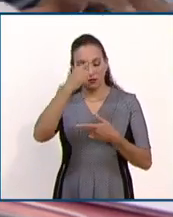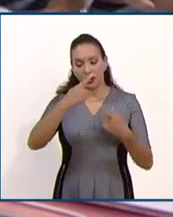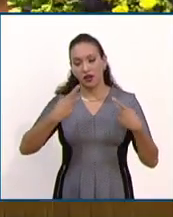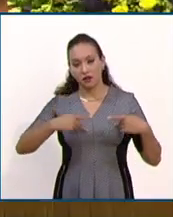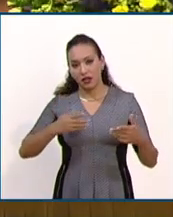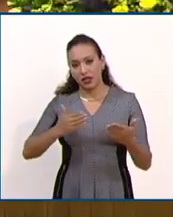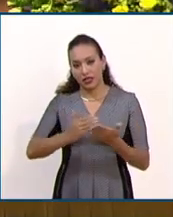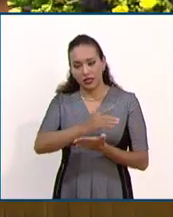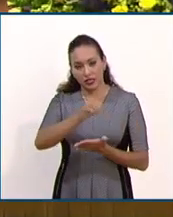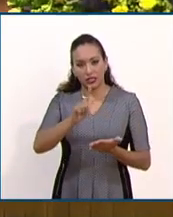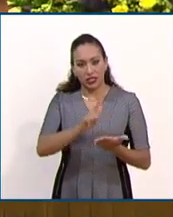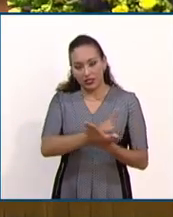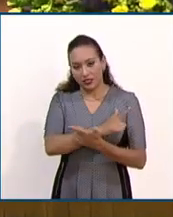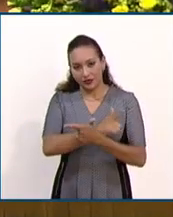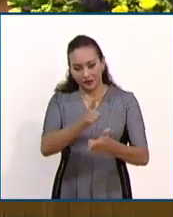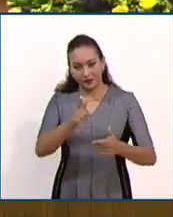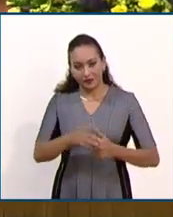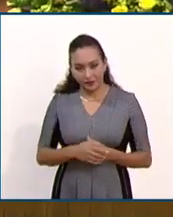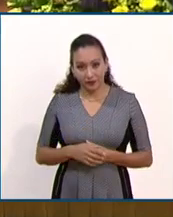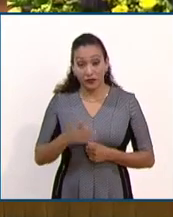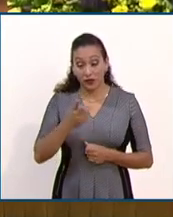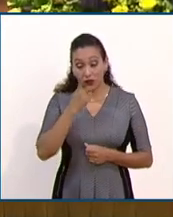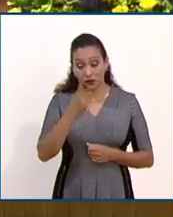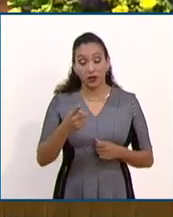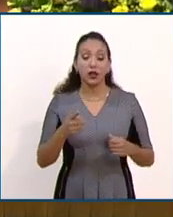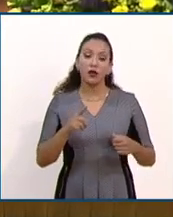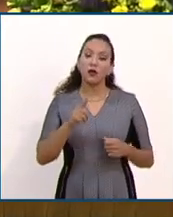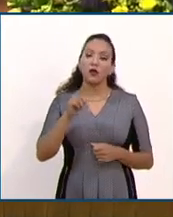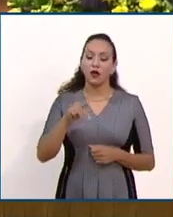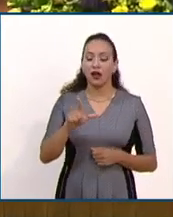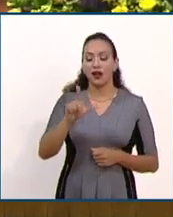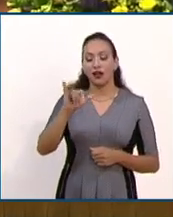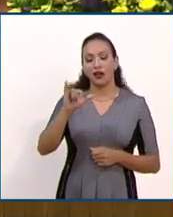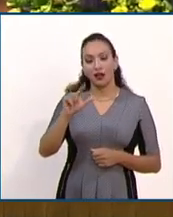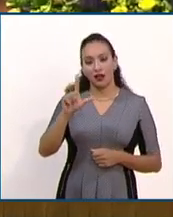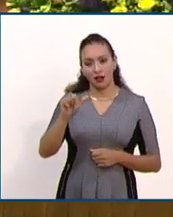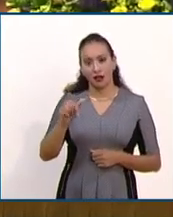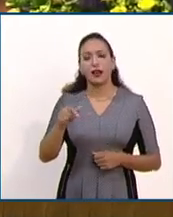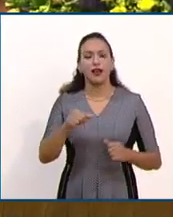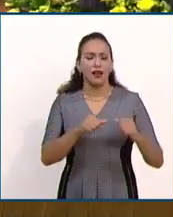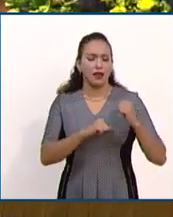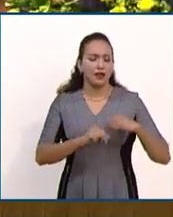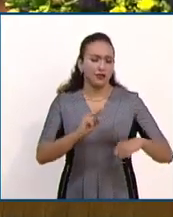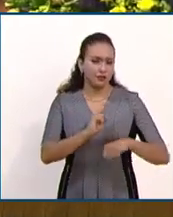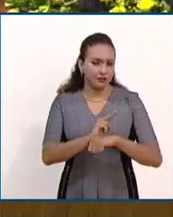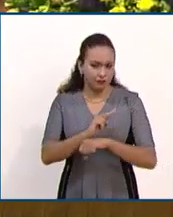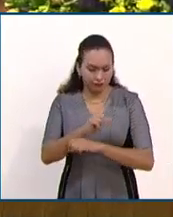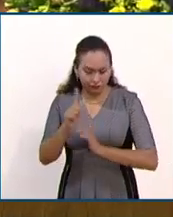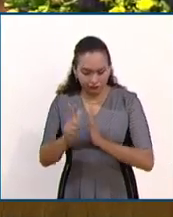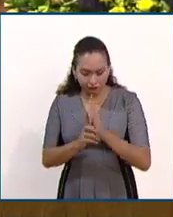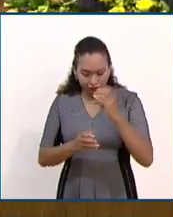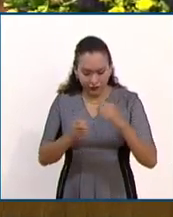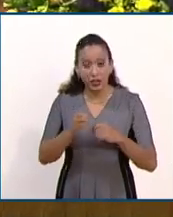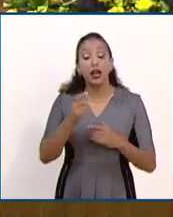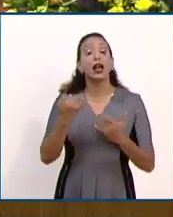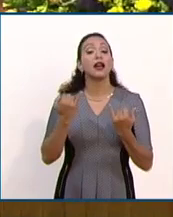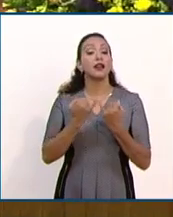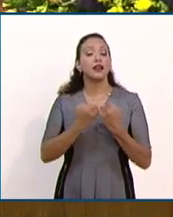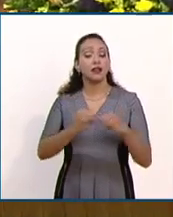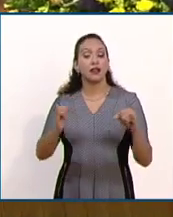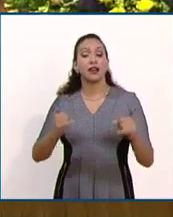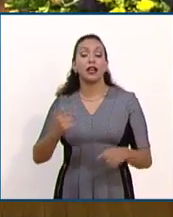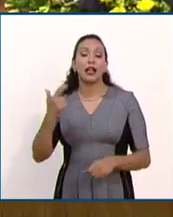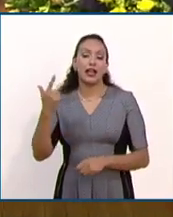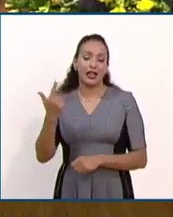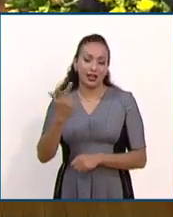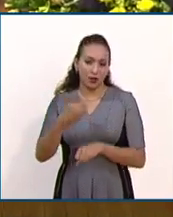de derecho. Así lo señaló la consejera de la Judicatura Federal, Lilia Mónica López Benítez, al inaugurar la 7ª sesión del